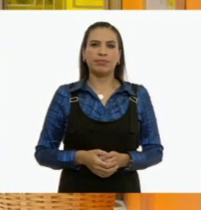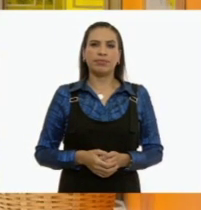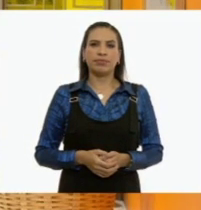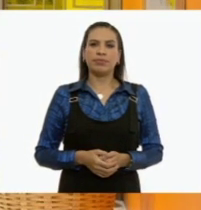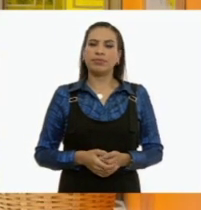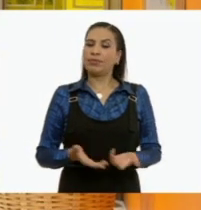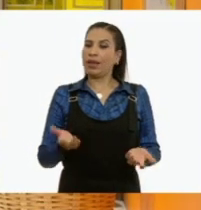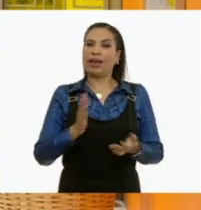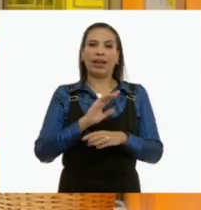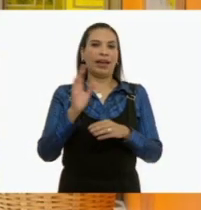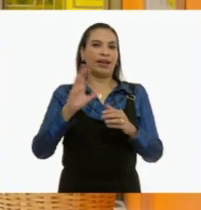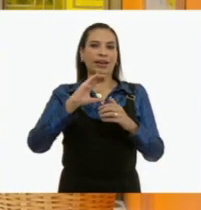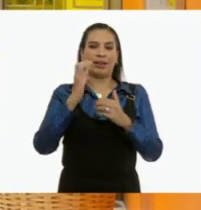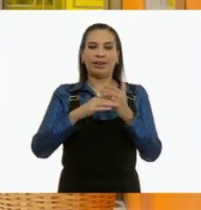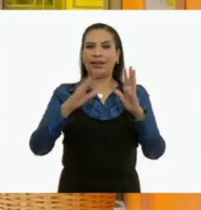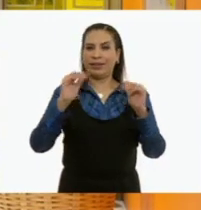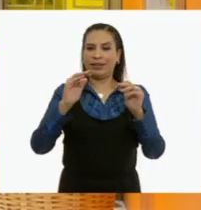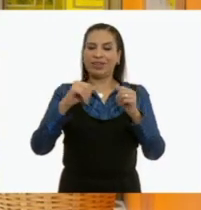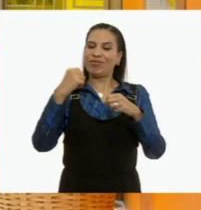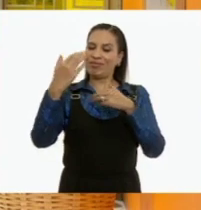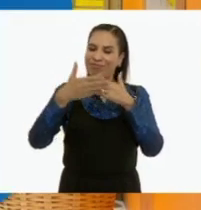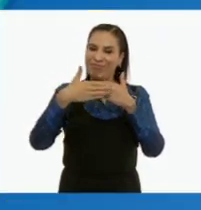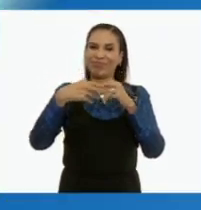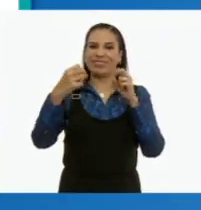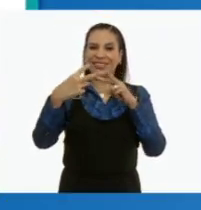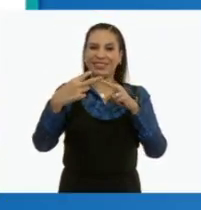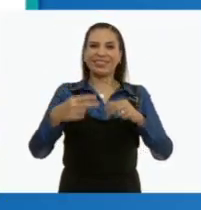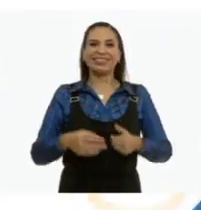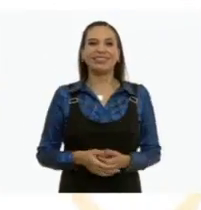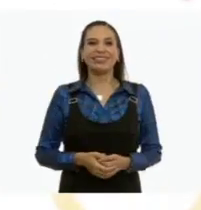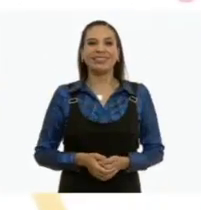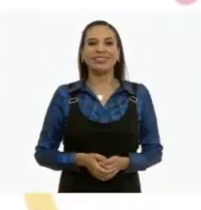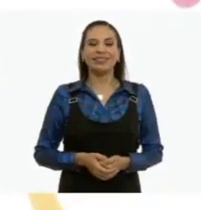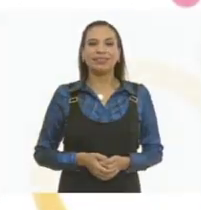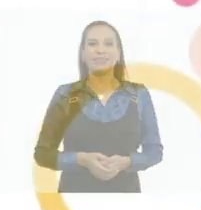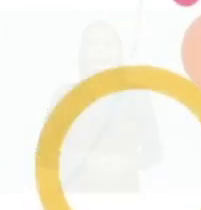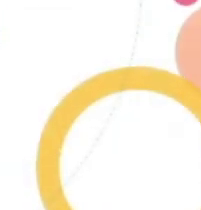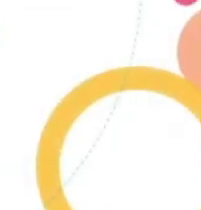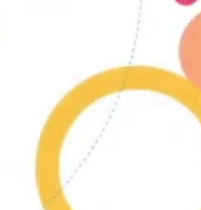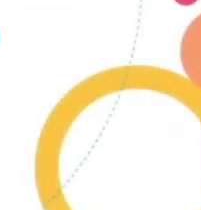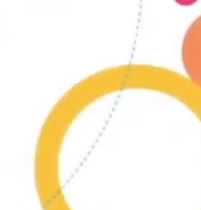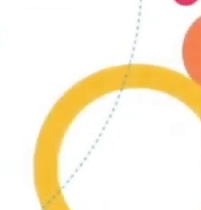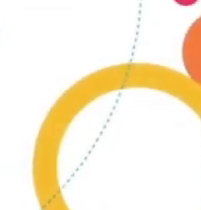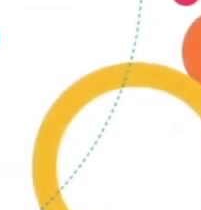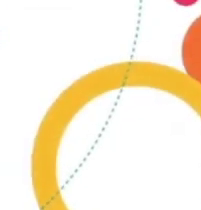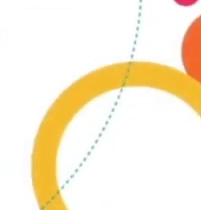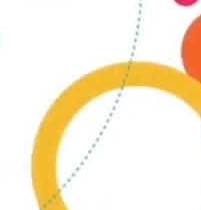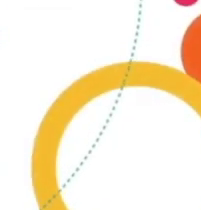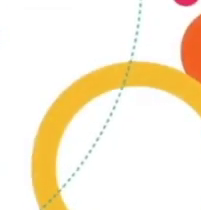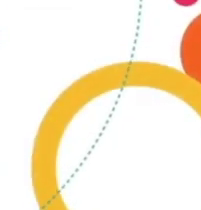Por hoy llegó la hora de despedirnos. Hasta la próxima.